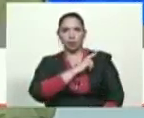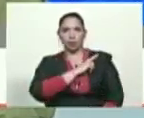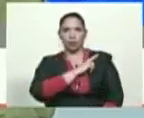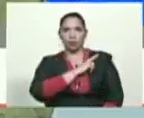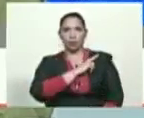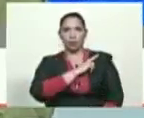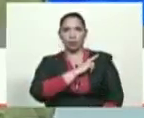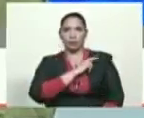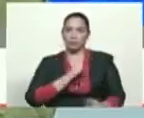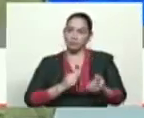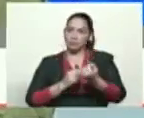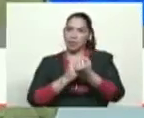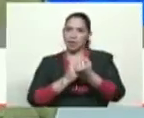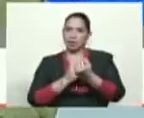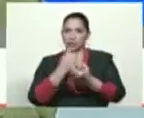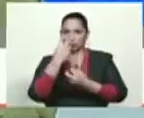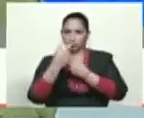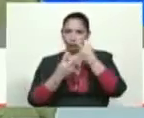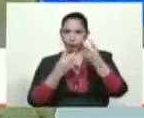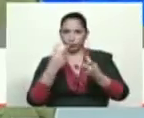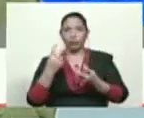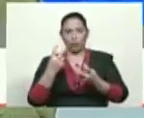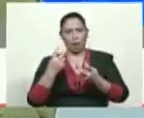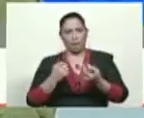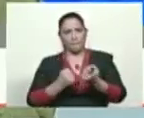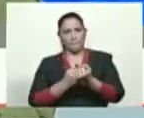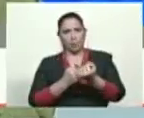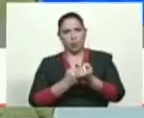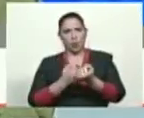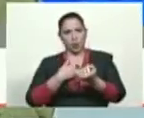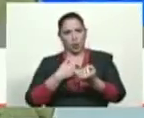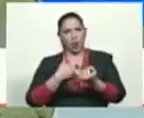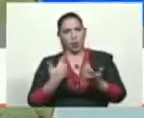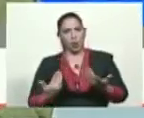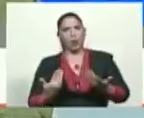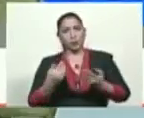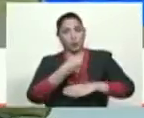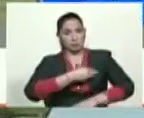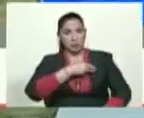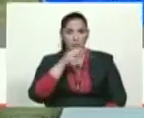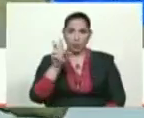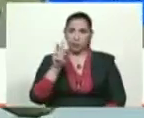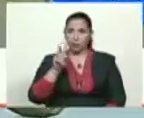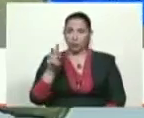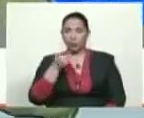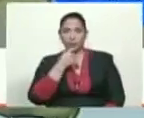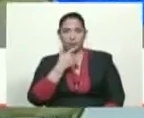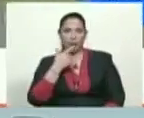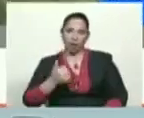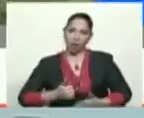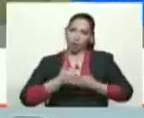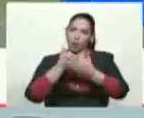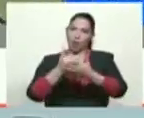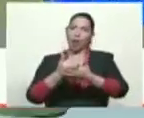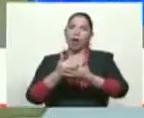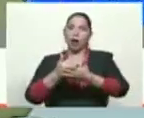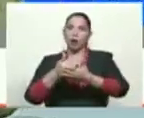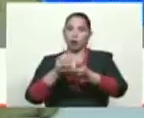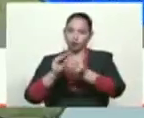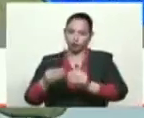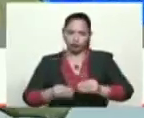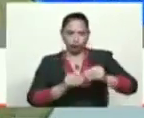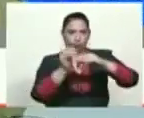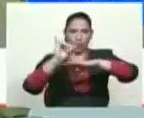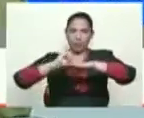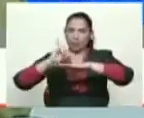curas de bases del barrio que cuentan con mi apoyo en la misión venezuela bella para ayudarlos y poner sus iglesias bien bonitas